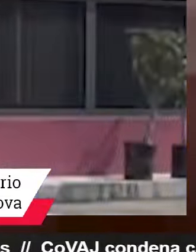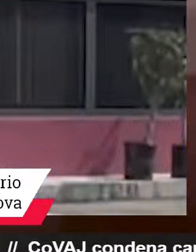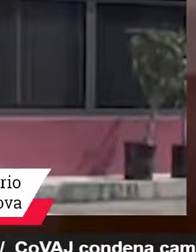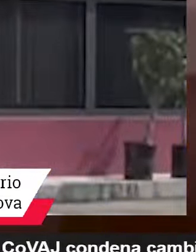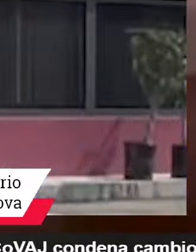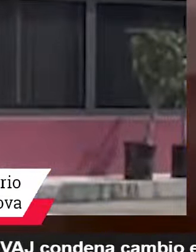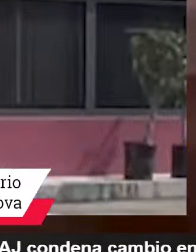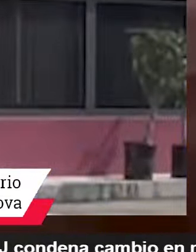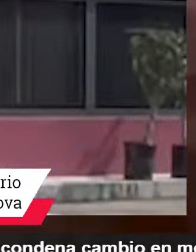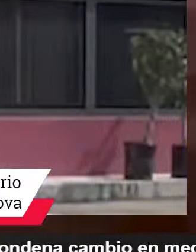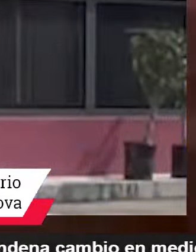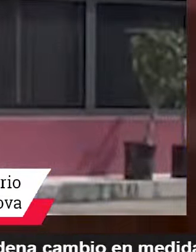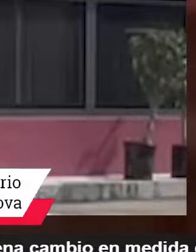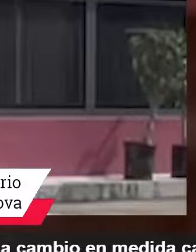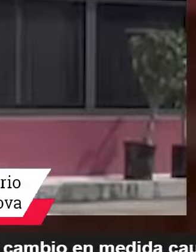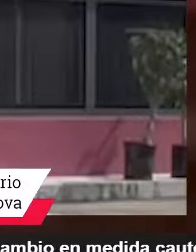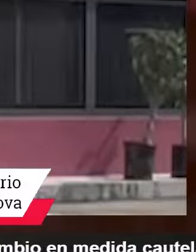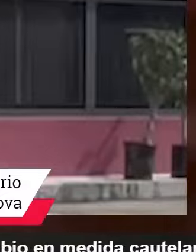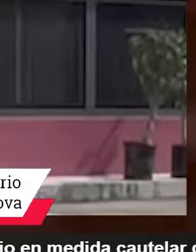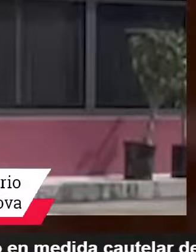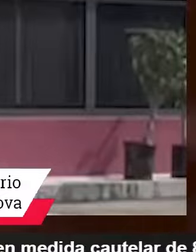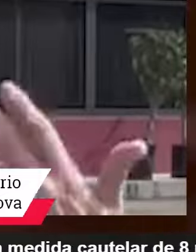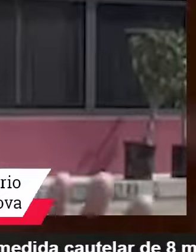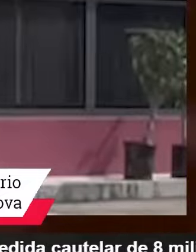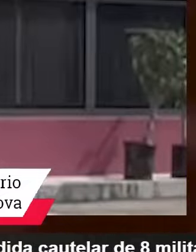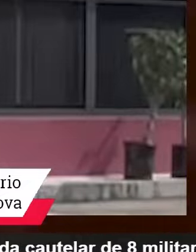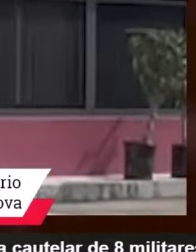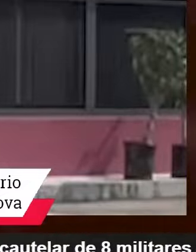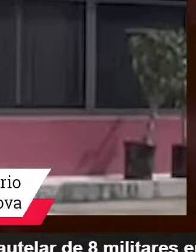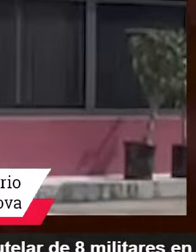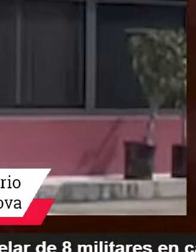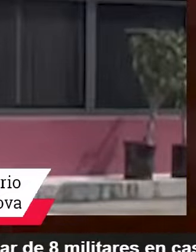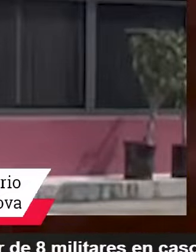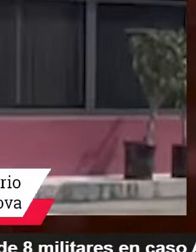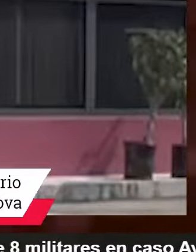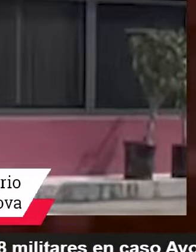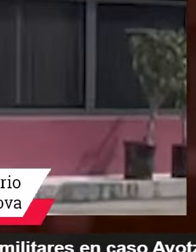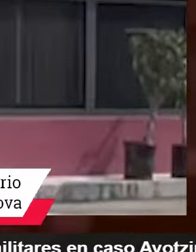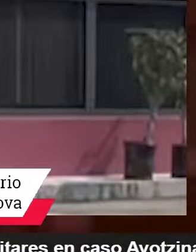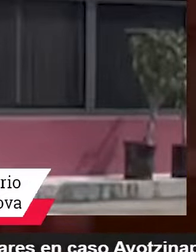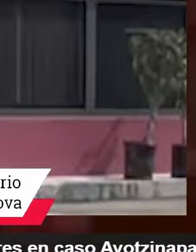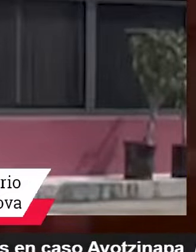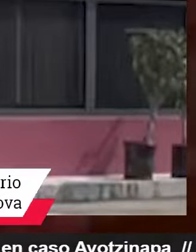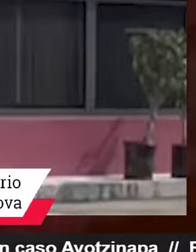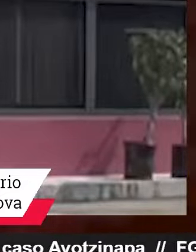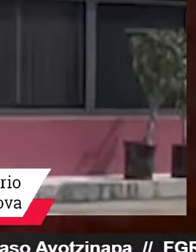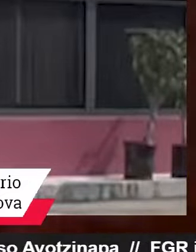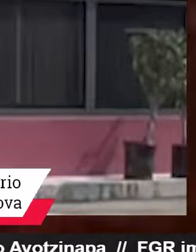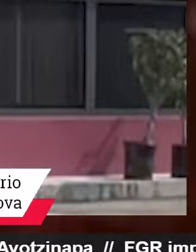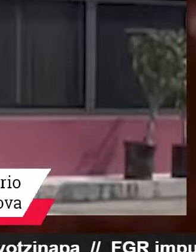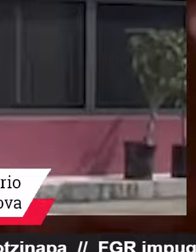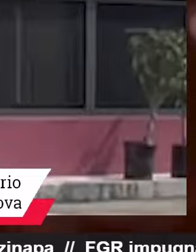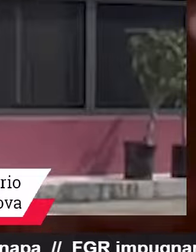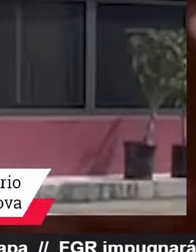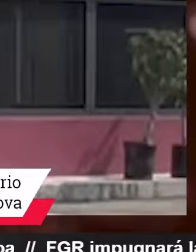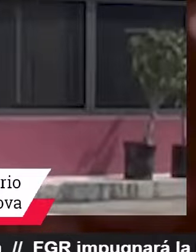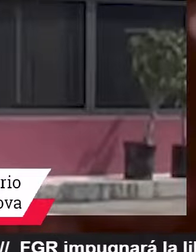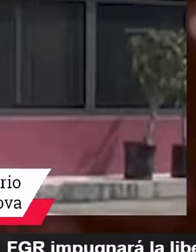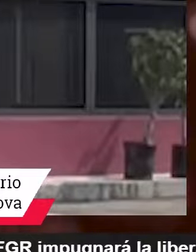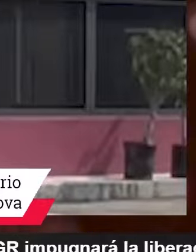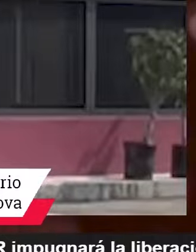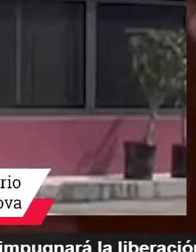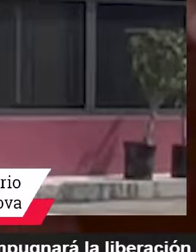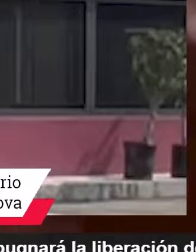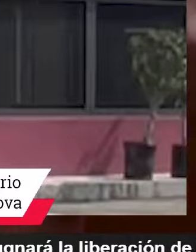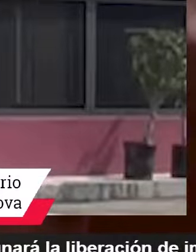sí se deben generar las economías de hecho el proyecto que presenta Carla humfrey ante sus pares en este consejo general